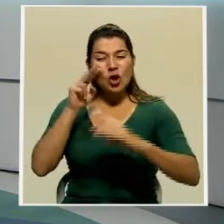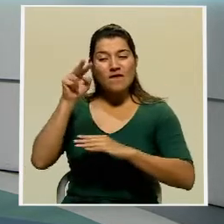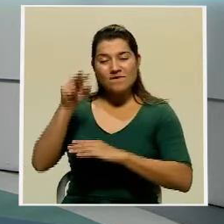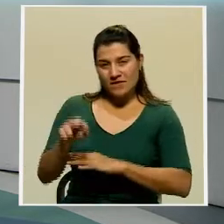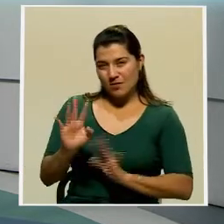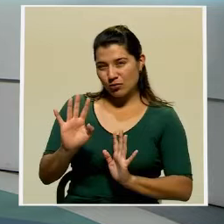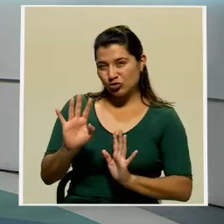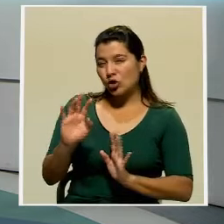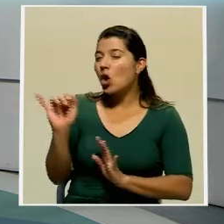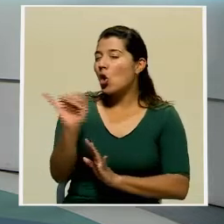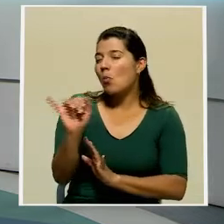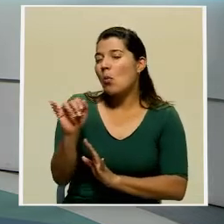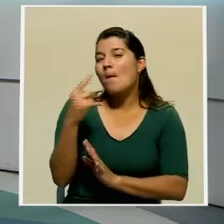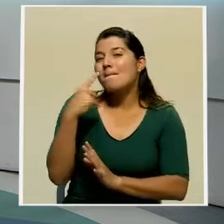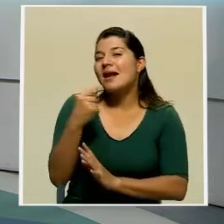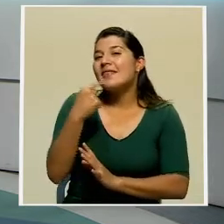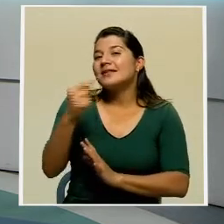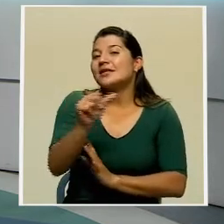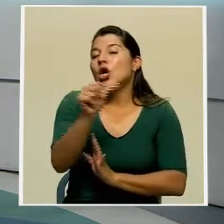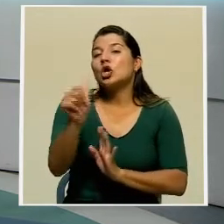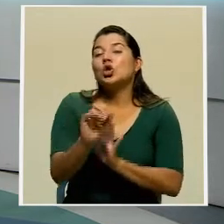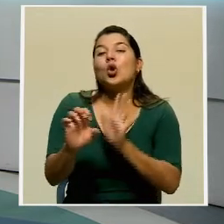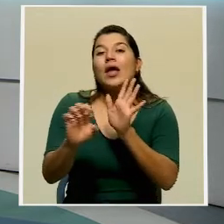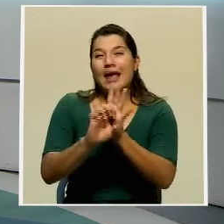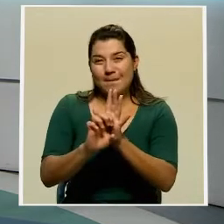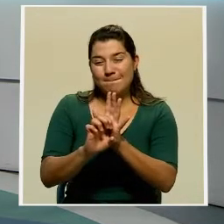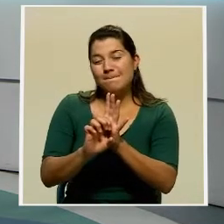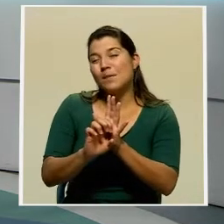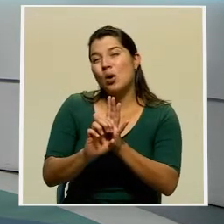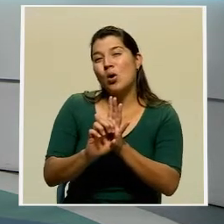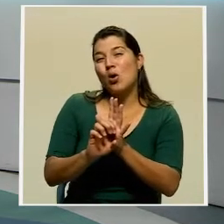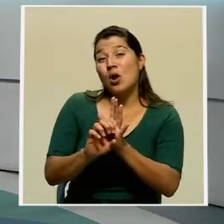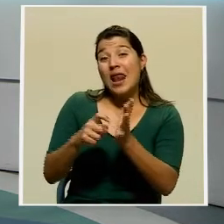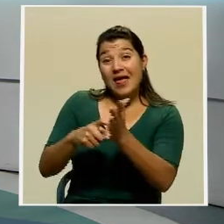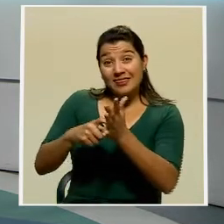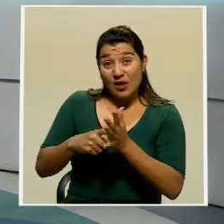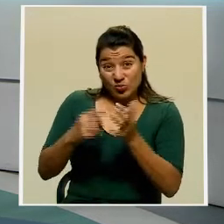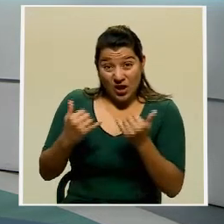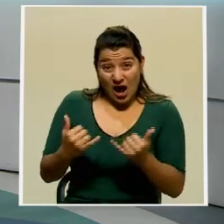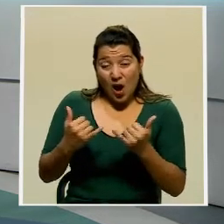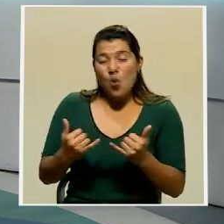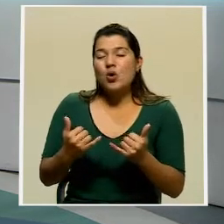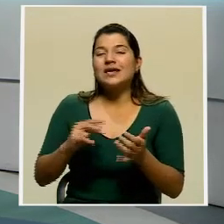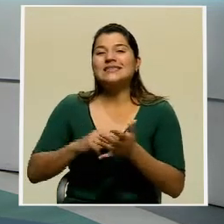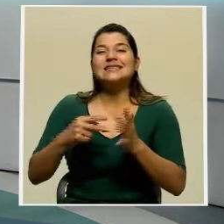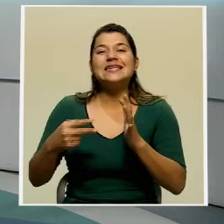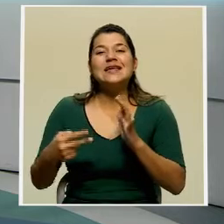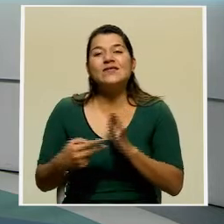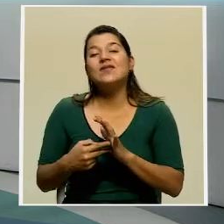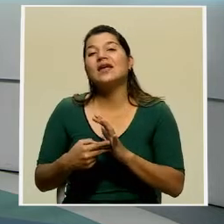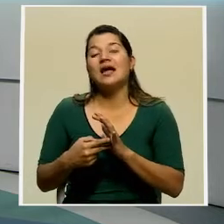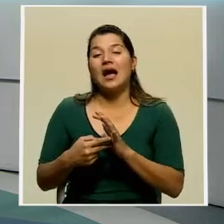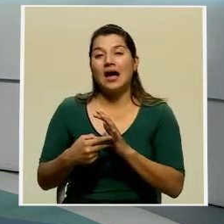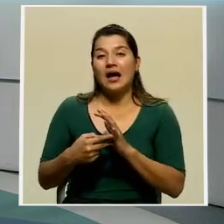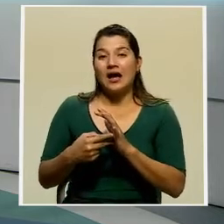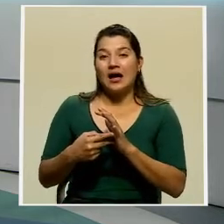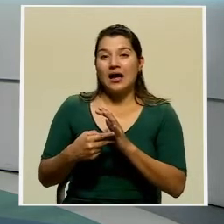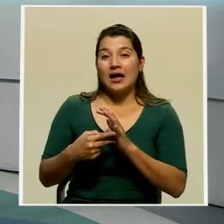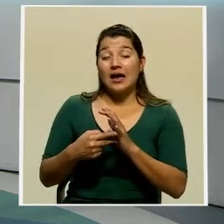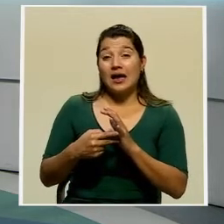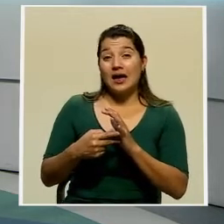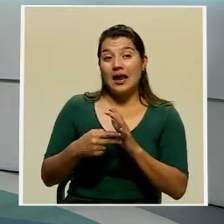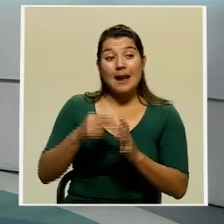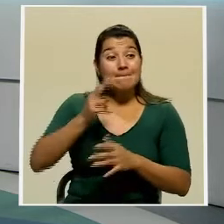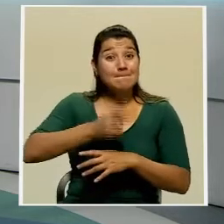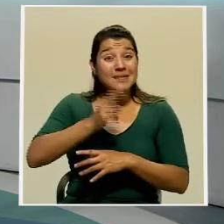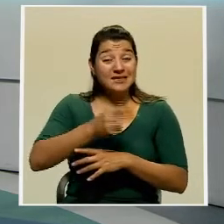otro ejemplo, parte del porcentaje de presupuesto que el gobierno destinó para el plan